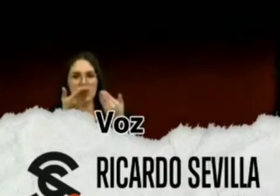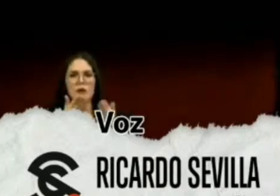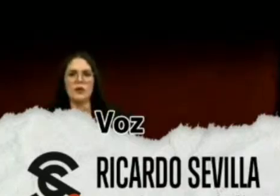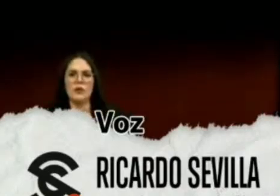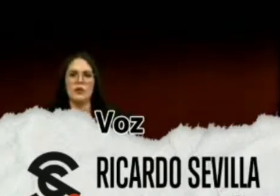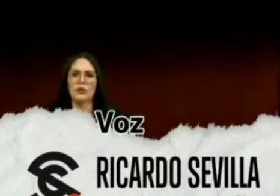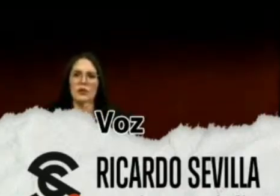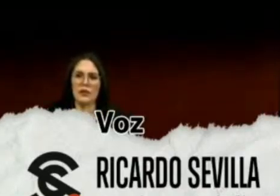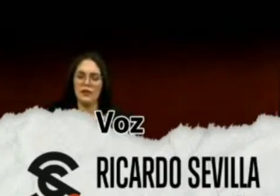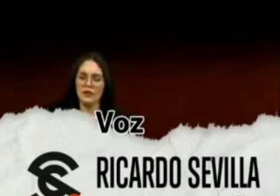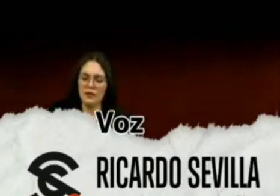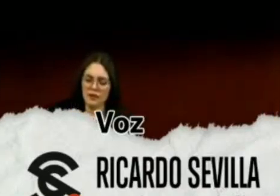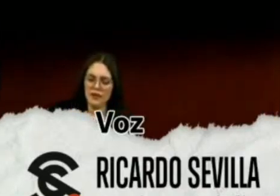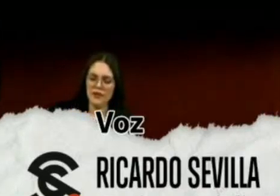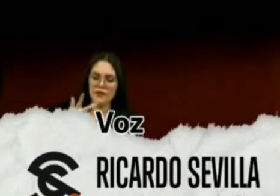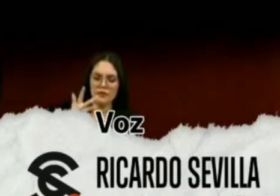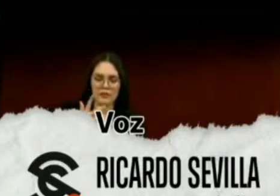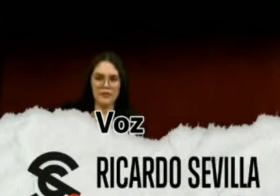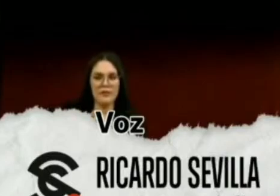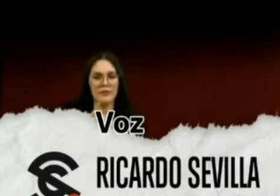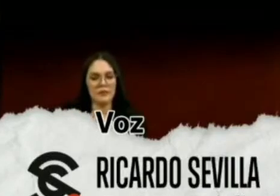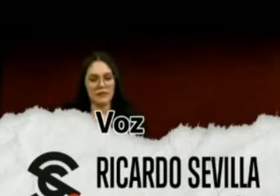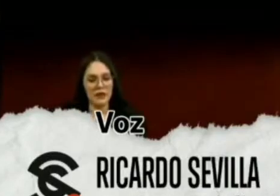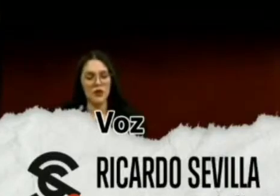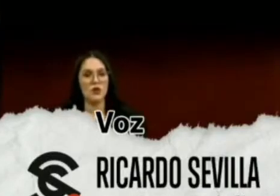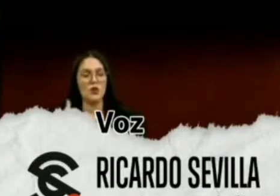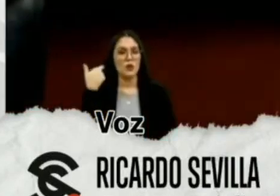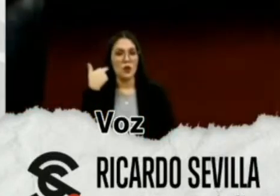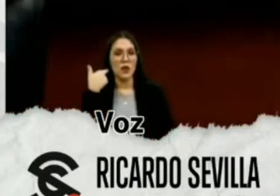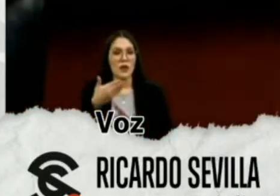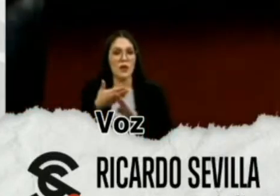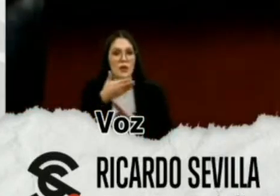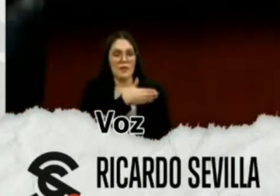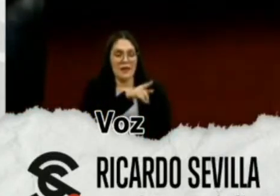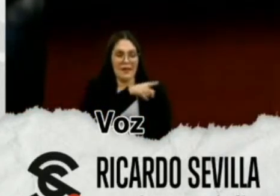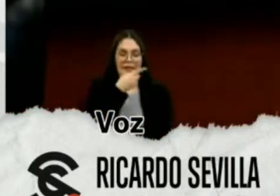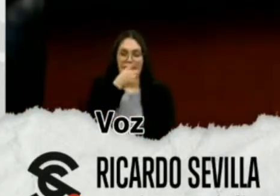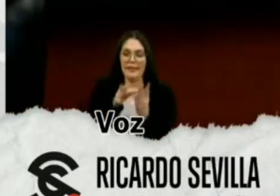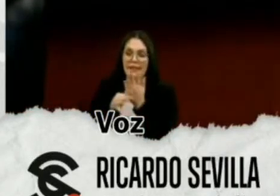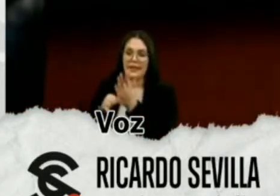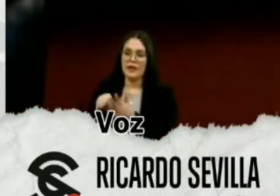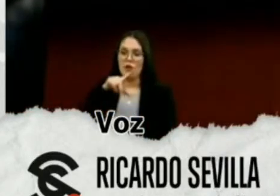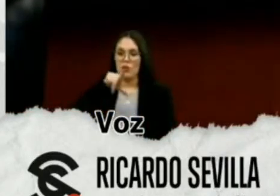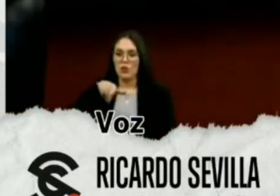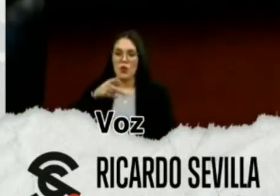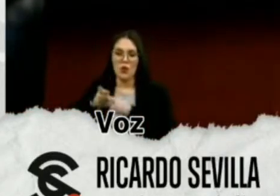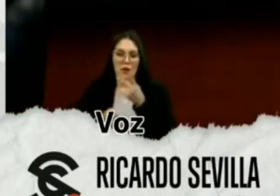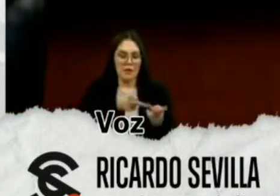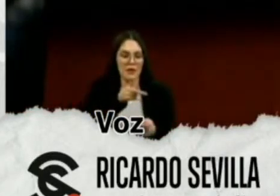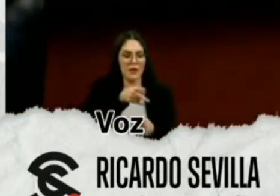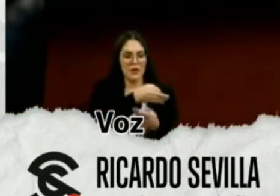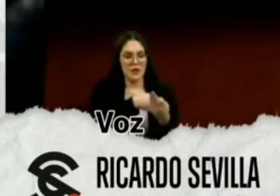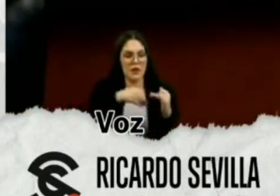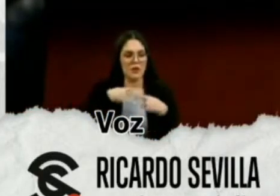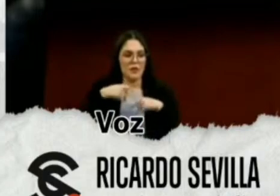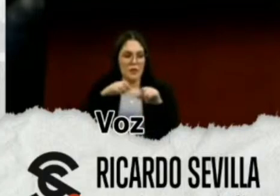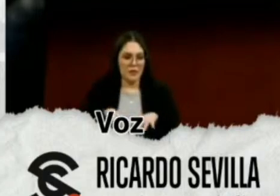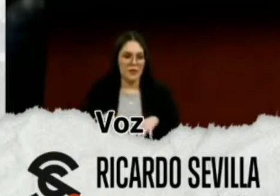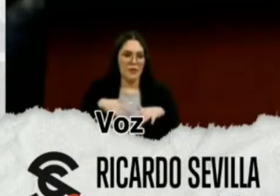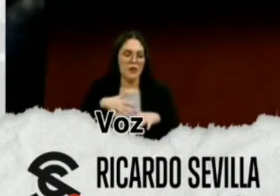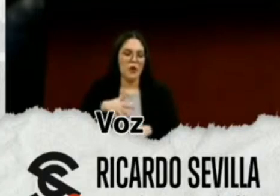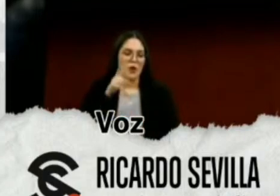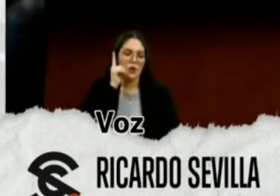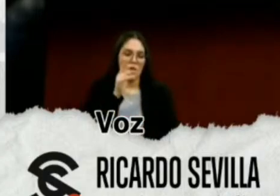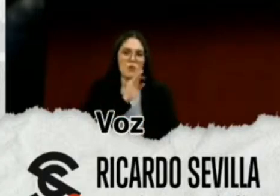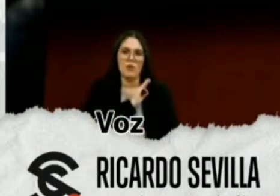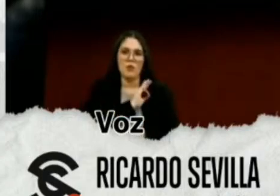ya escuchamos y vemos a Ricardo Anaya, un personaje que recientemente estaba prácticamente prófugo de